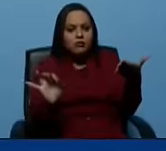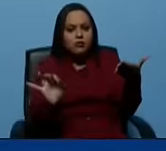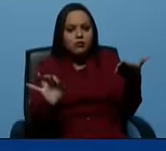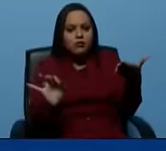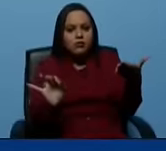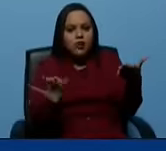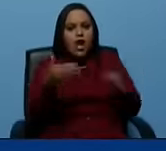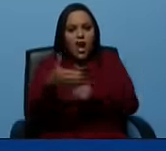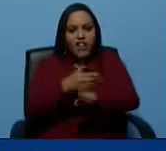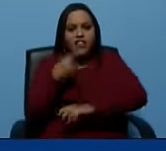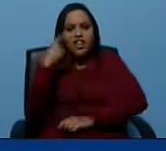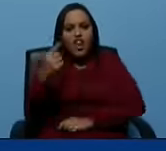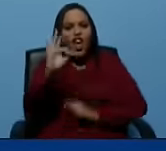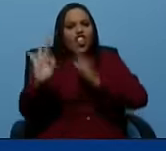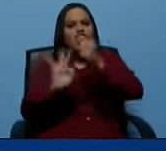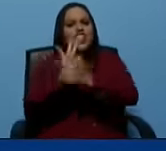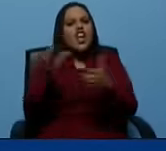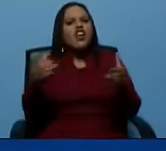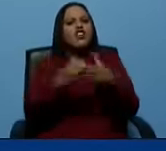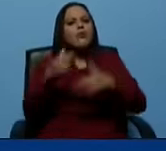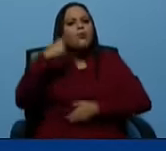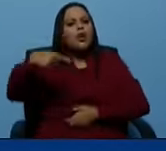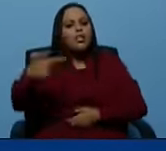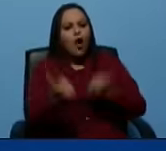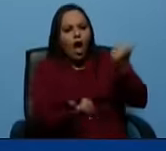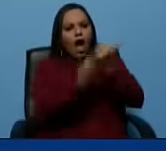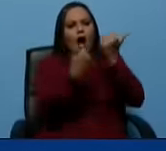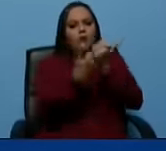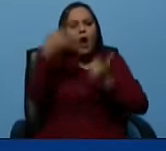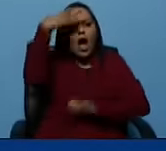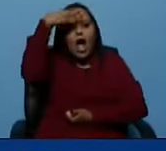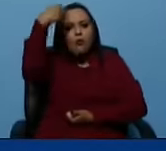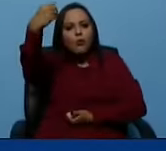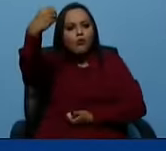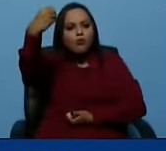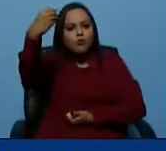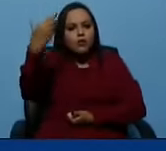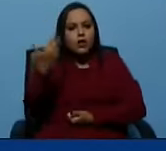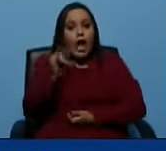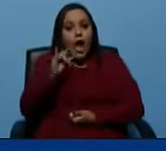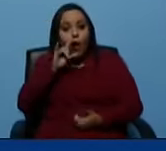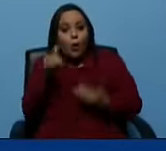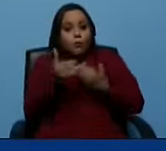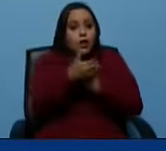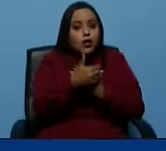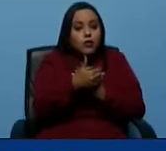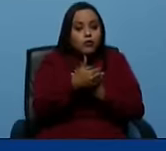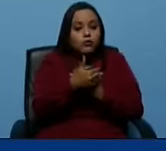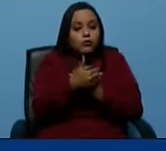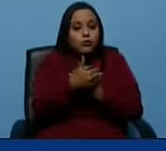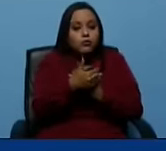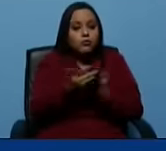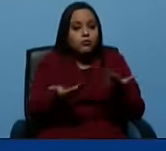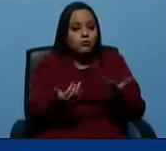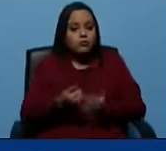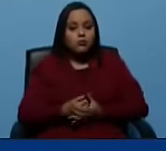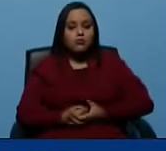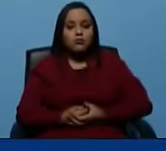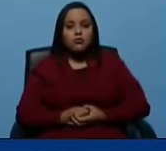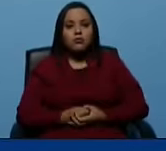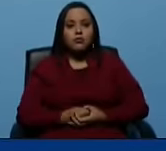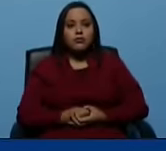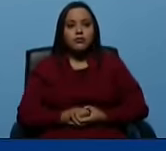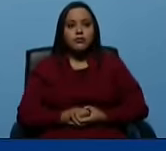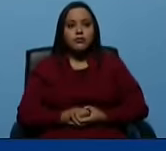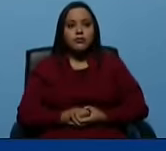lo dijeron los tres partidos políticos postulantes del candidato de la extrema derecha que está escondido, Edmundo González Urrutia.